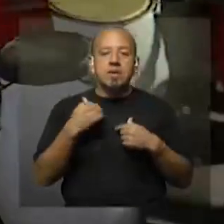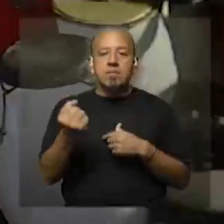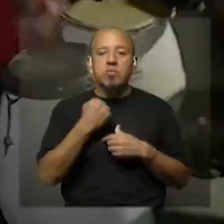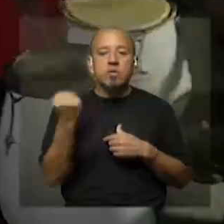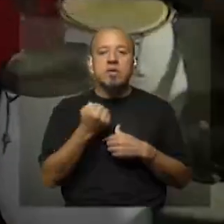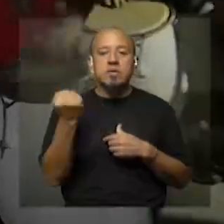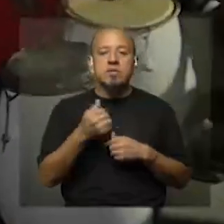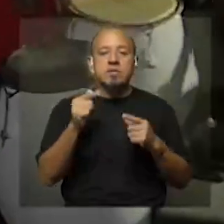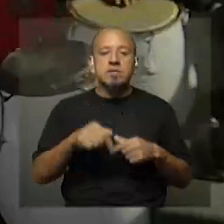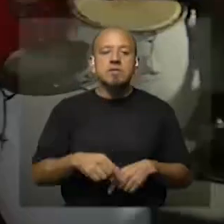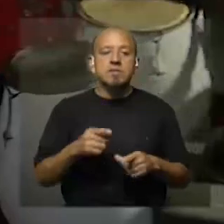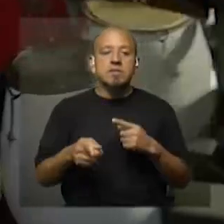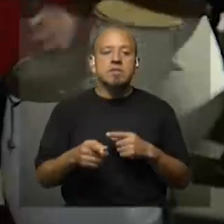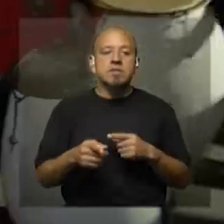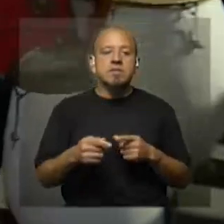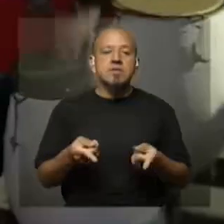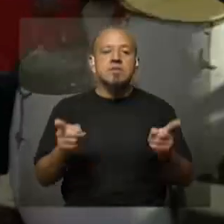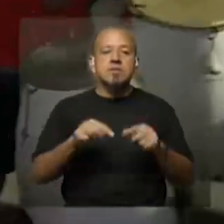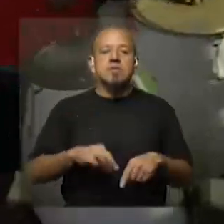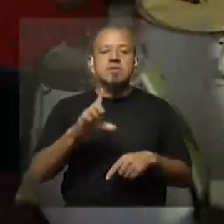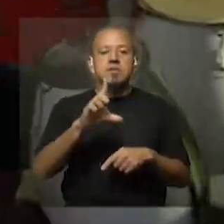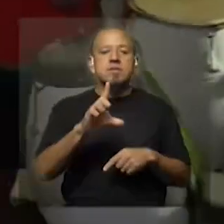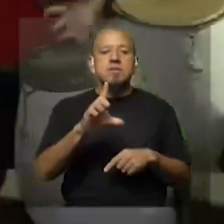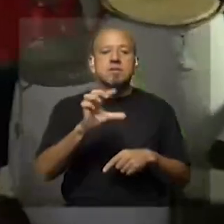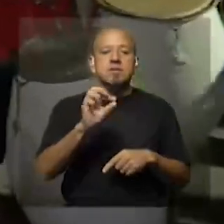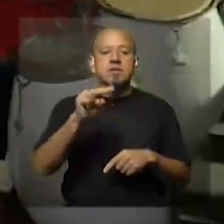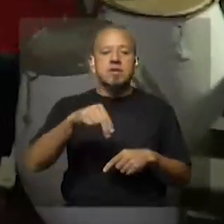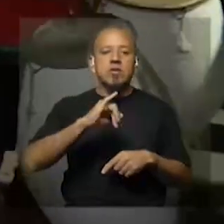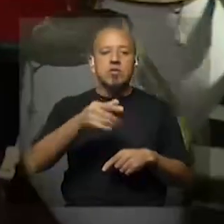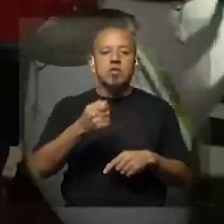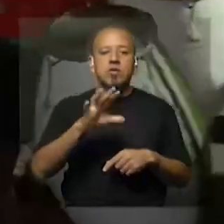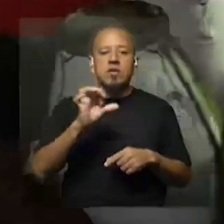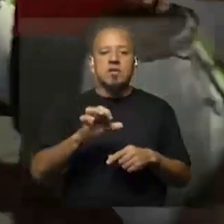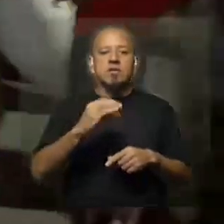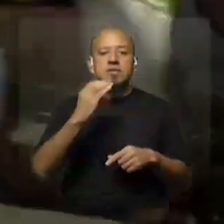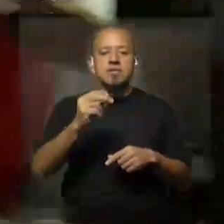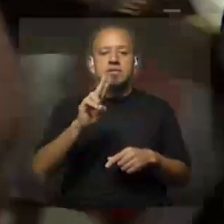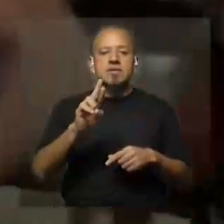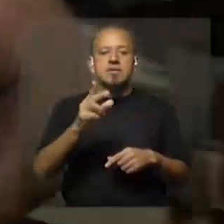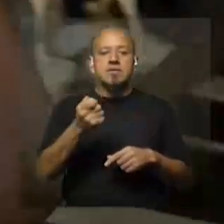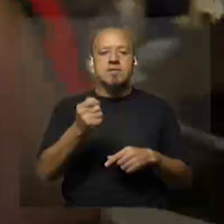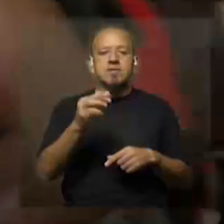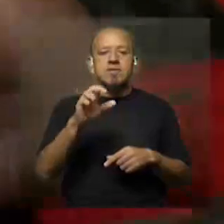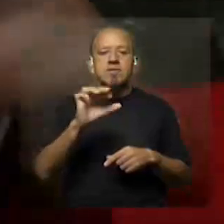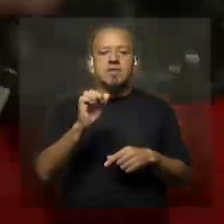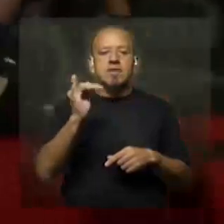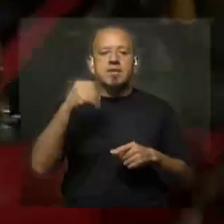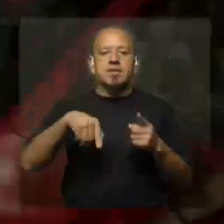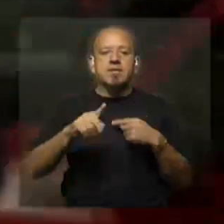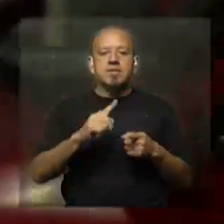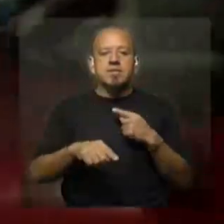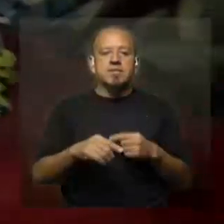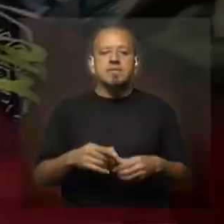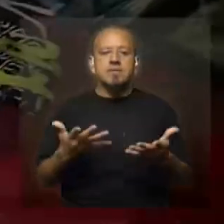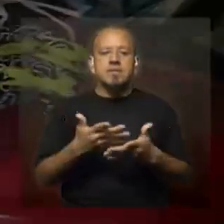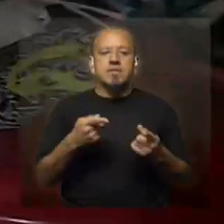venir a acompañarles en este regreso de Lonjas de Cuareim a Uruguay. A la... Sí, vamos para acá. A ver, nos movemos